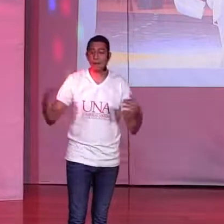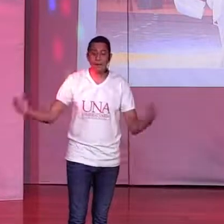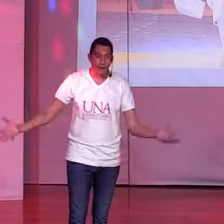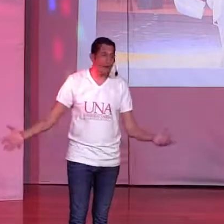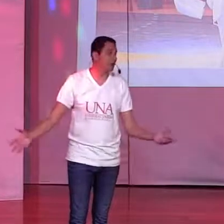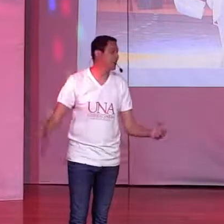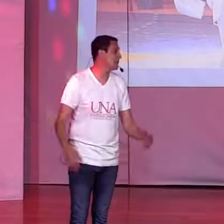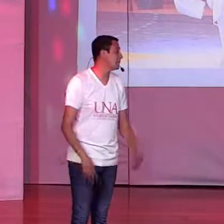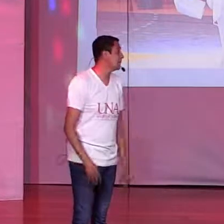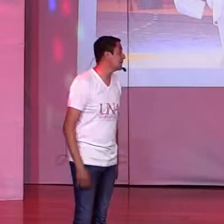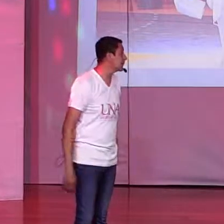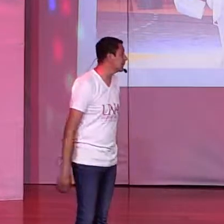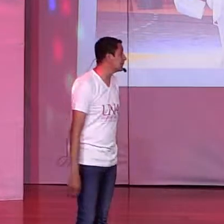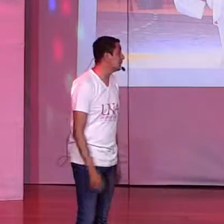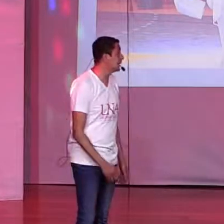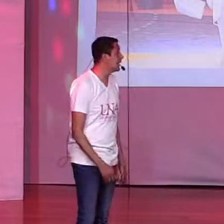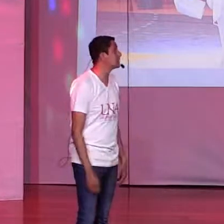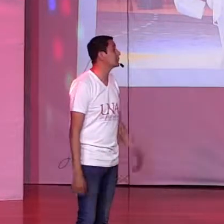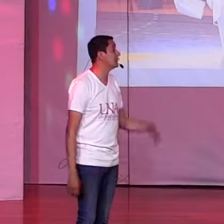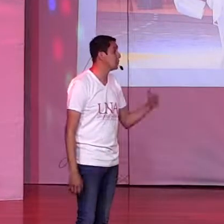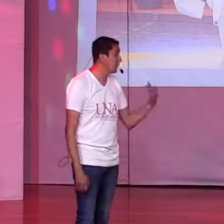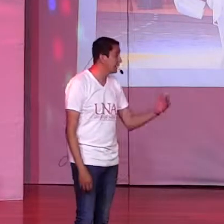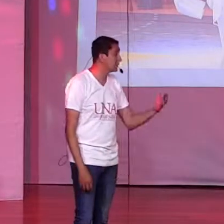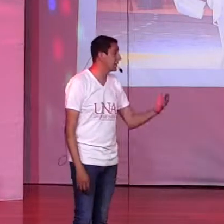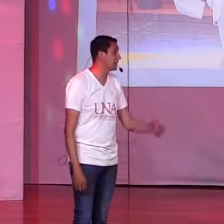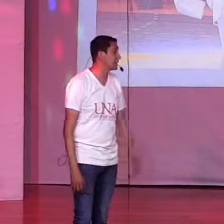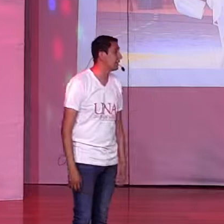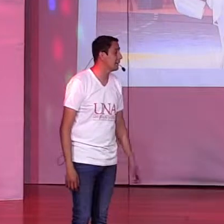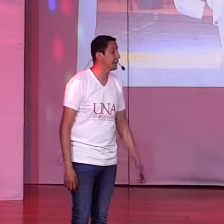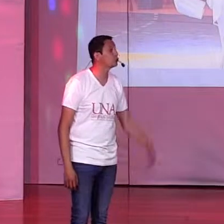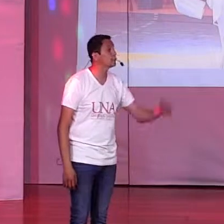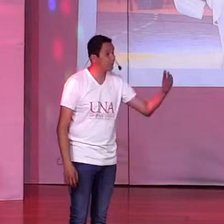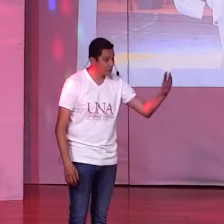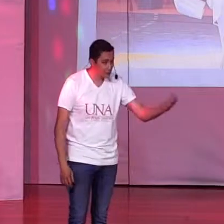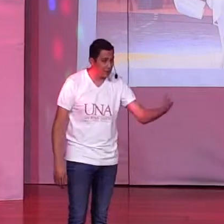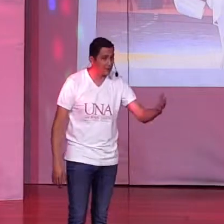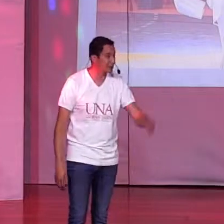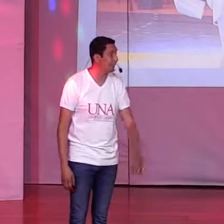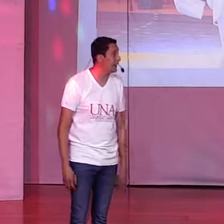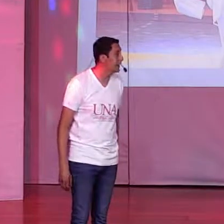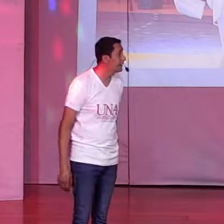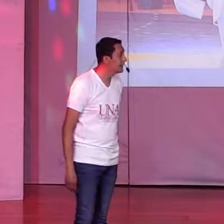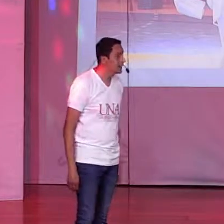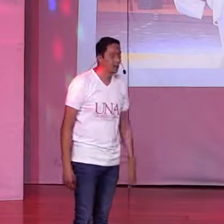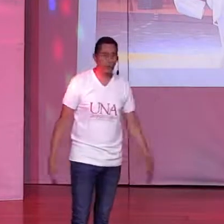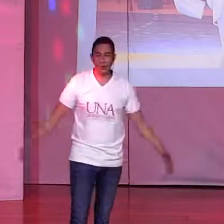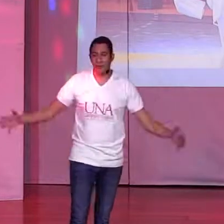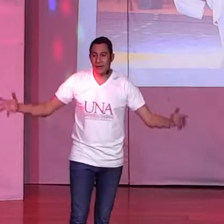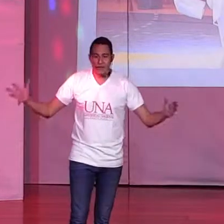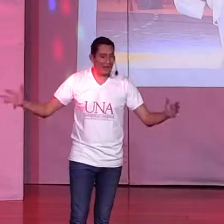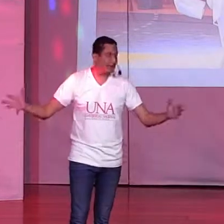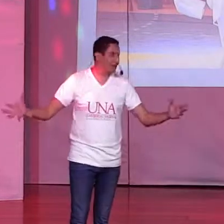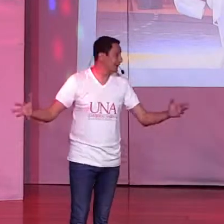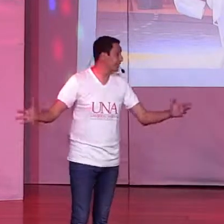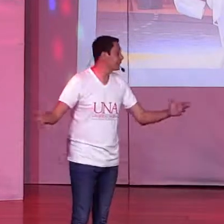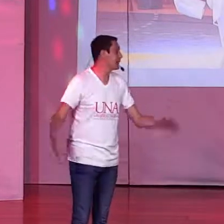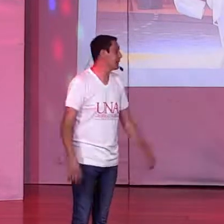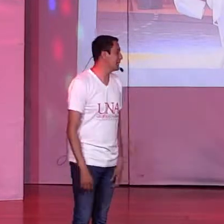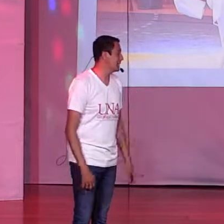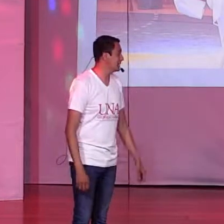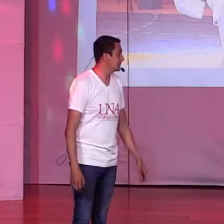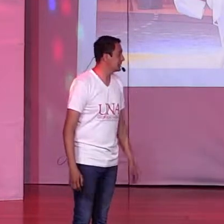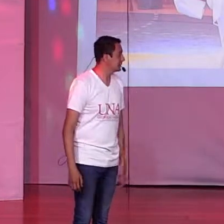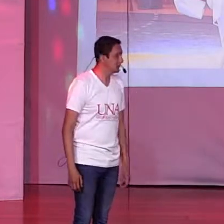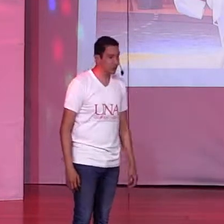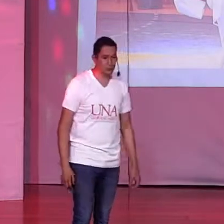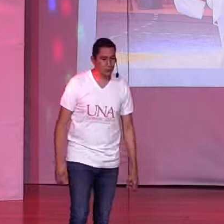también agradecerle al Departamento de Orientación y Psicología y a las profesionales, ¿verdad? Que trabajan y a los profesionales. Por supuesto. Ahí. Porque este trabajo también